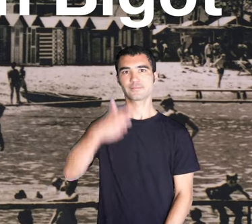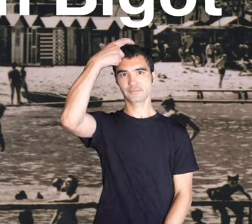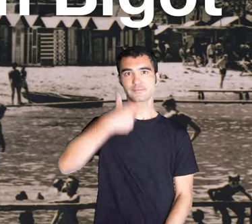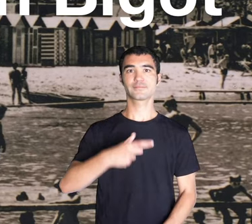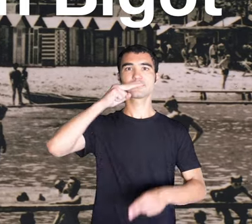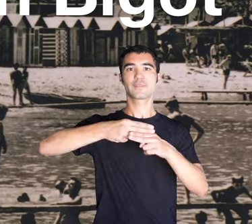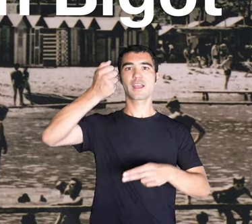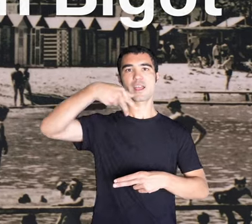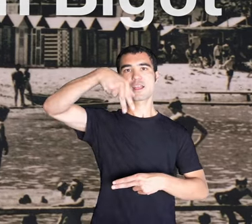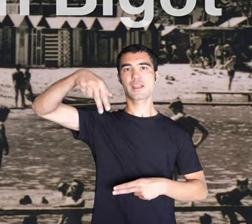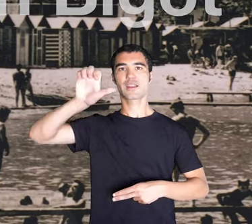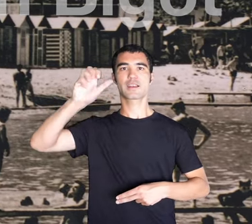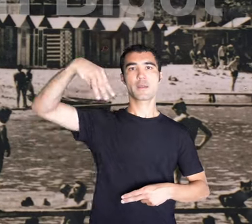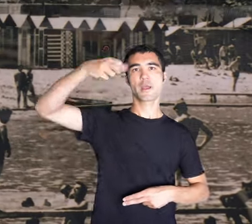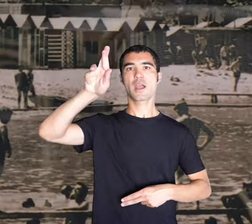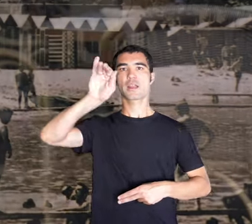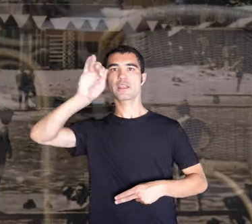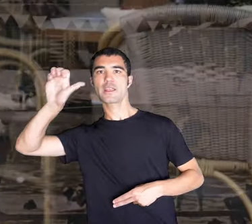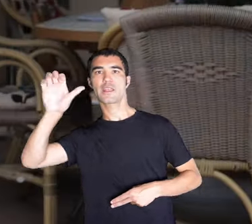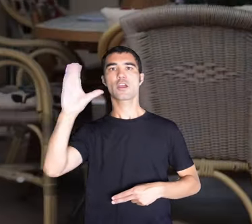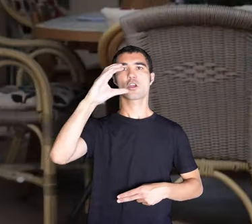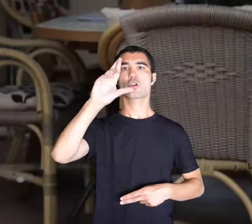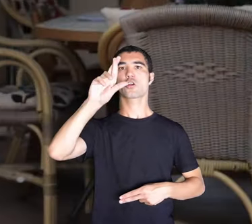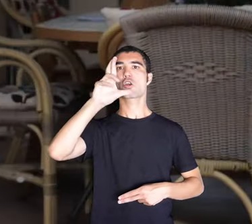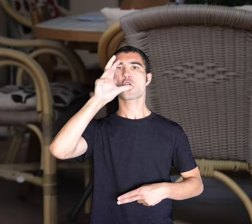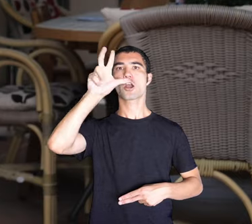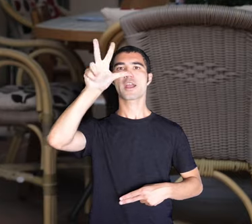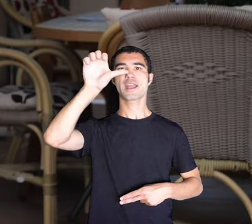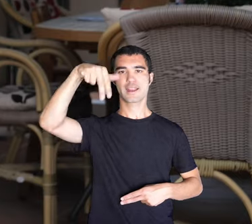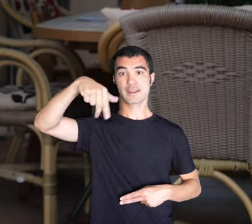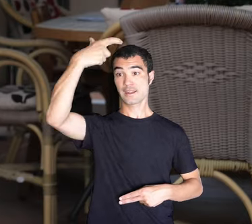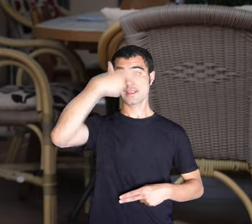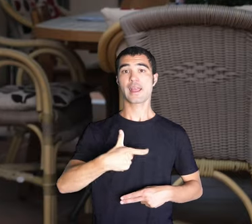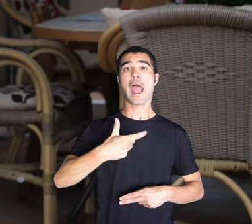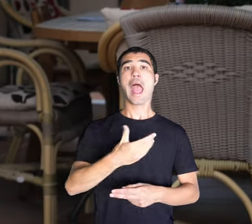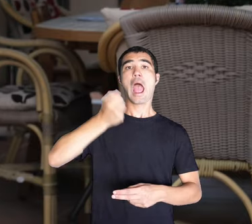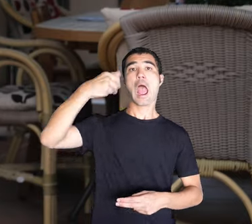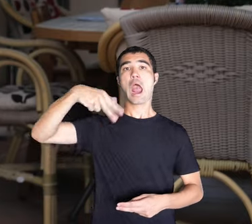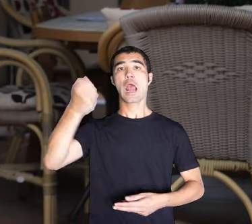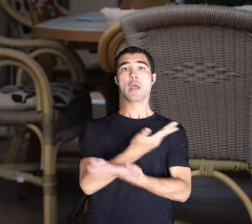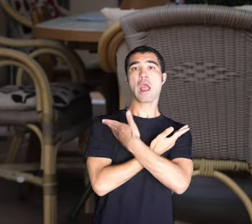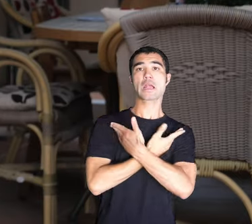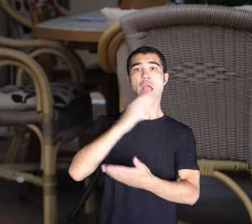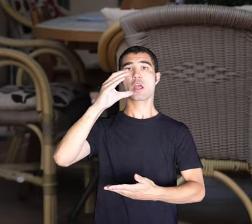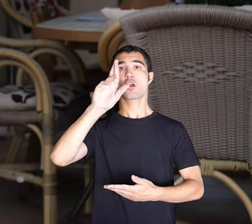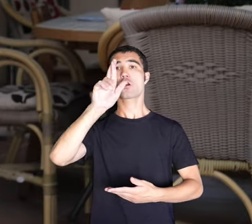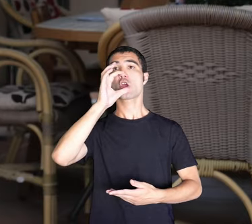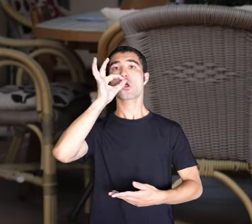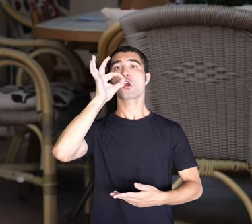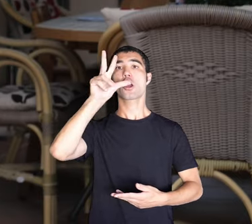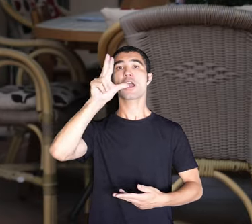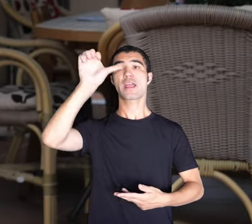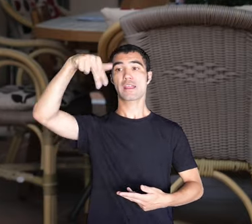Me llamo Anne-Marie Croen, aquí Ana María Croen, y como aquí se pone el apellido de la